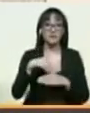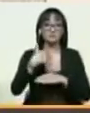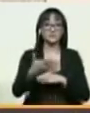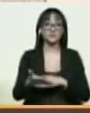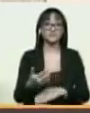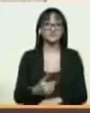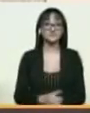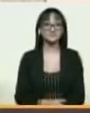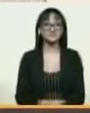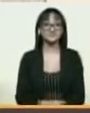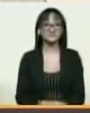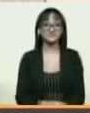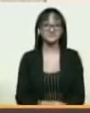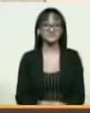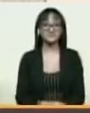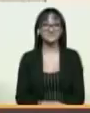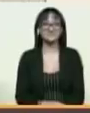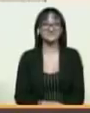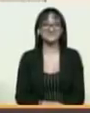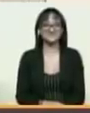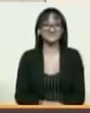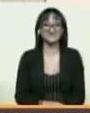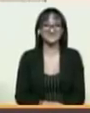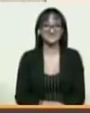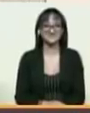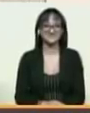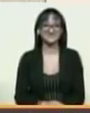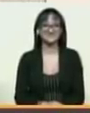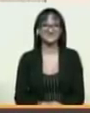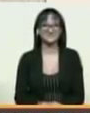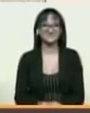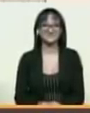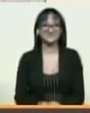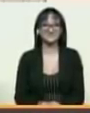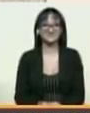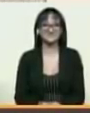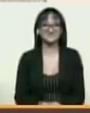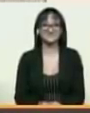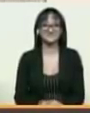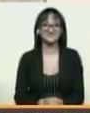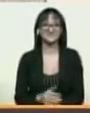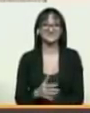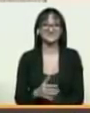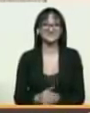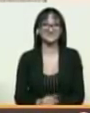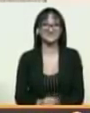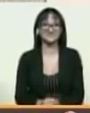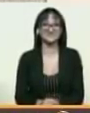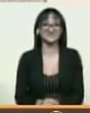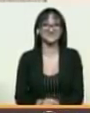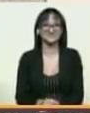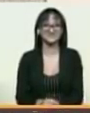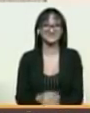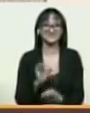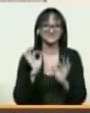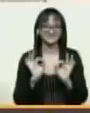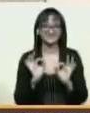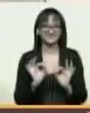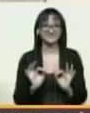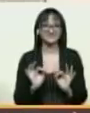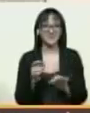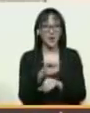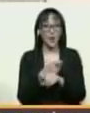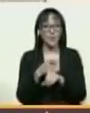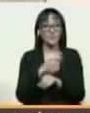tiempo récord, gracias a la voluntad y el apoyo de Naciones Unidas, a la UNUDI, y a la determinación del